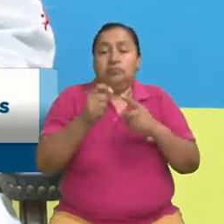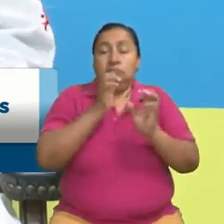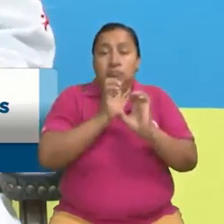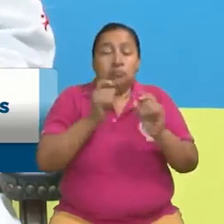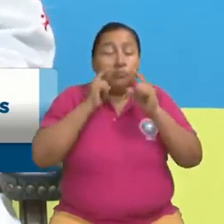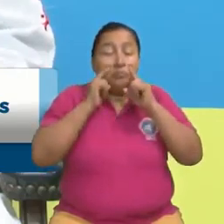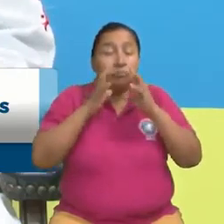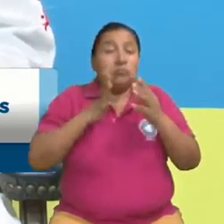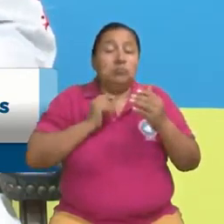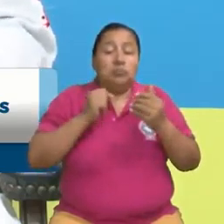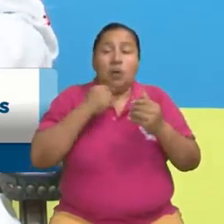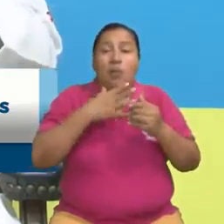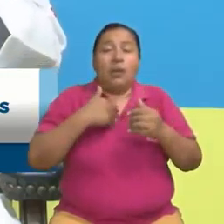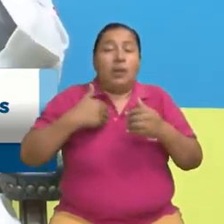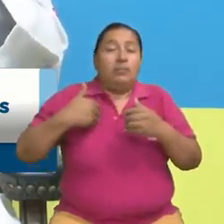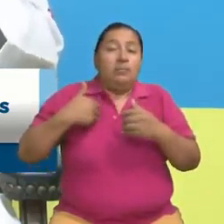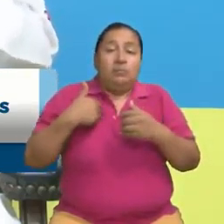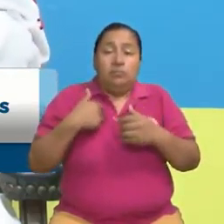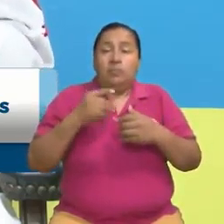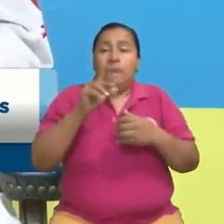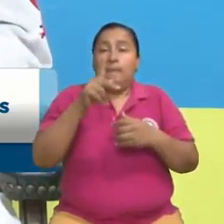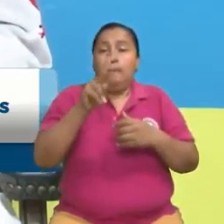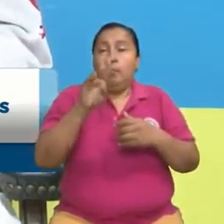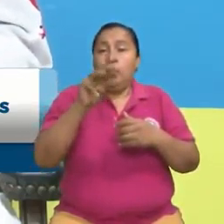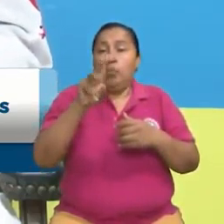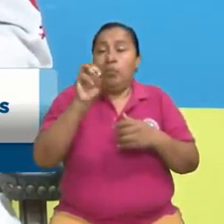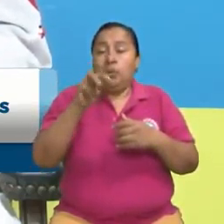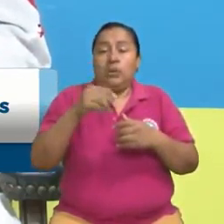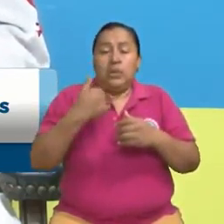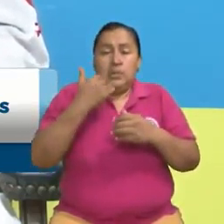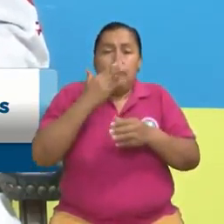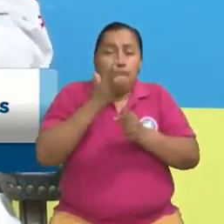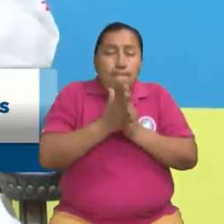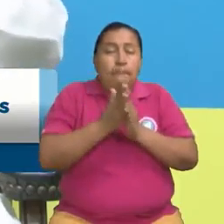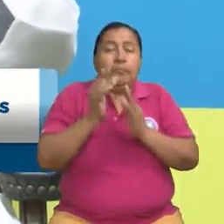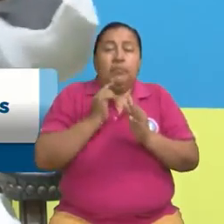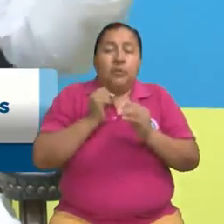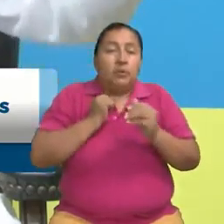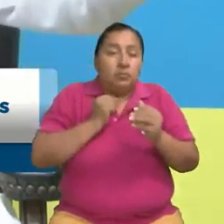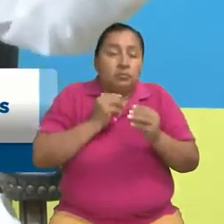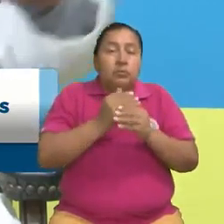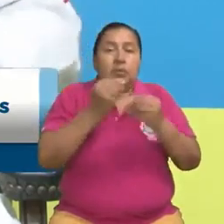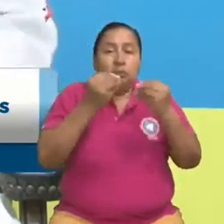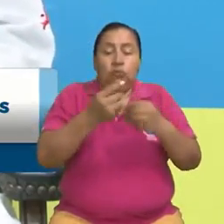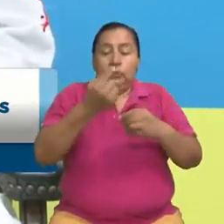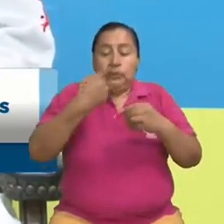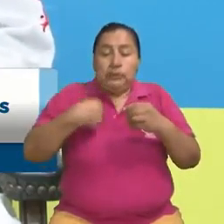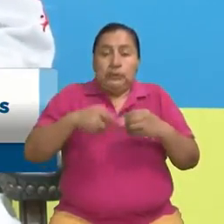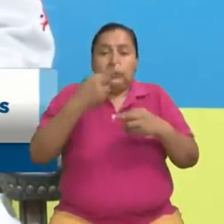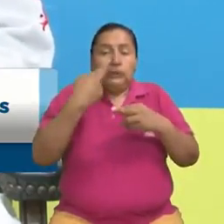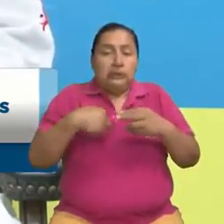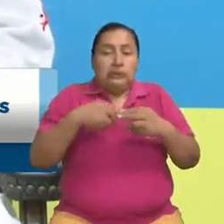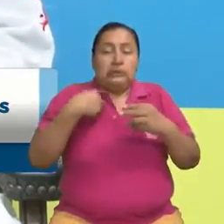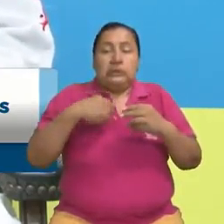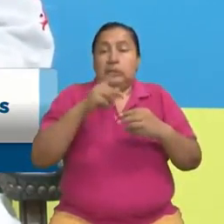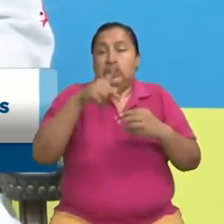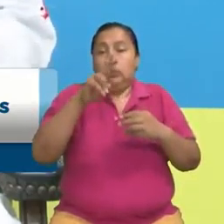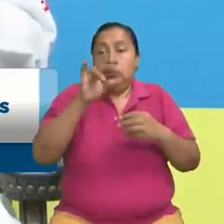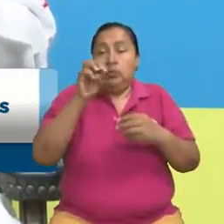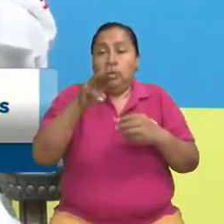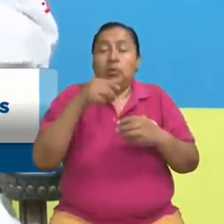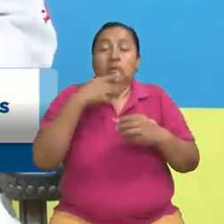protegido porque el pulmón todavía está un poco rígido y eso hace que no se vaya tanta sangre hacia el pulmón. Y